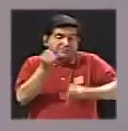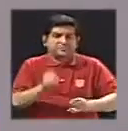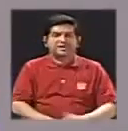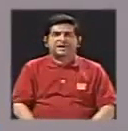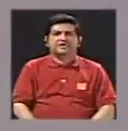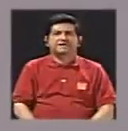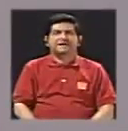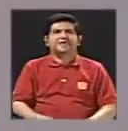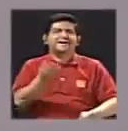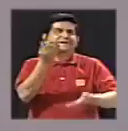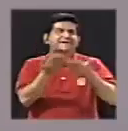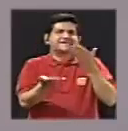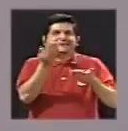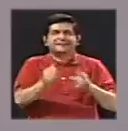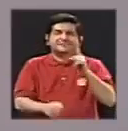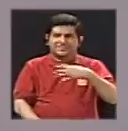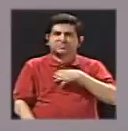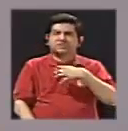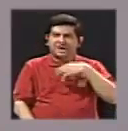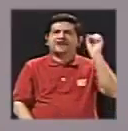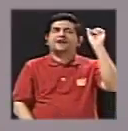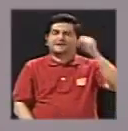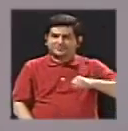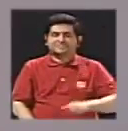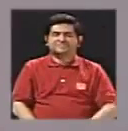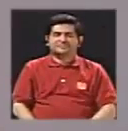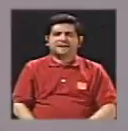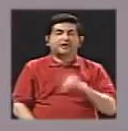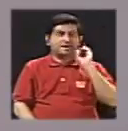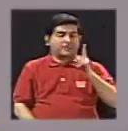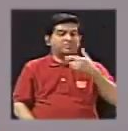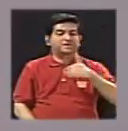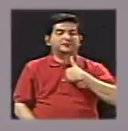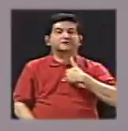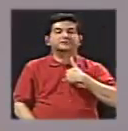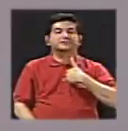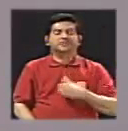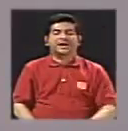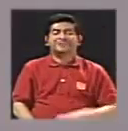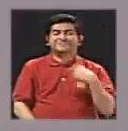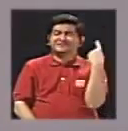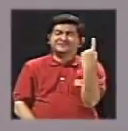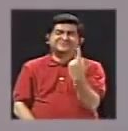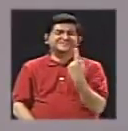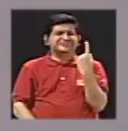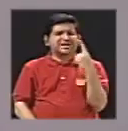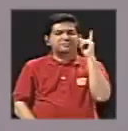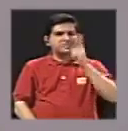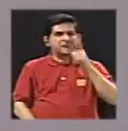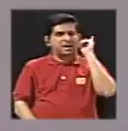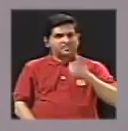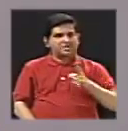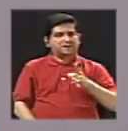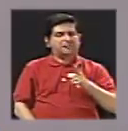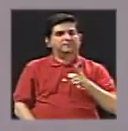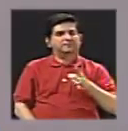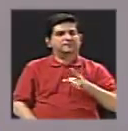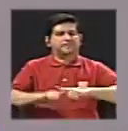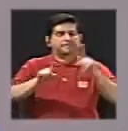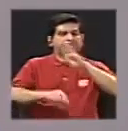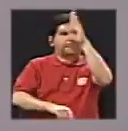Hubiese habido una protesta y una advertencia. Siempre hay que advertir.